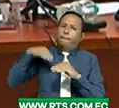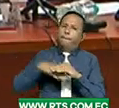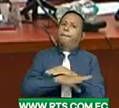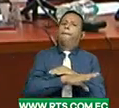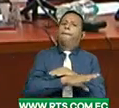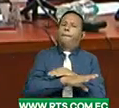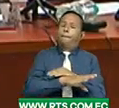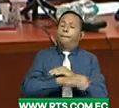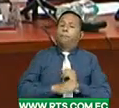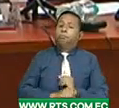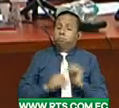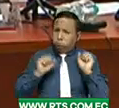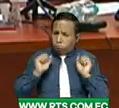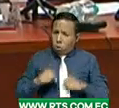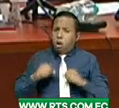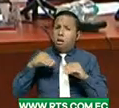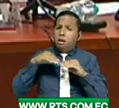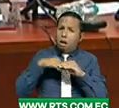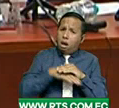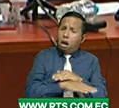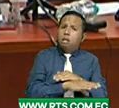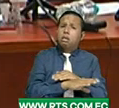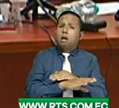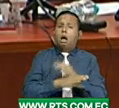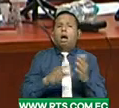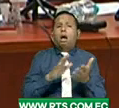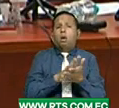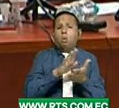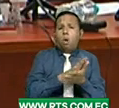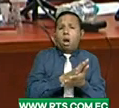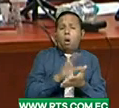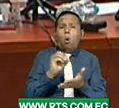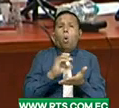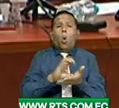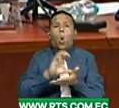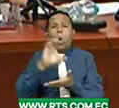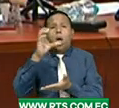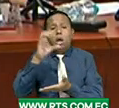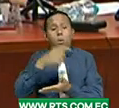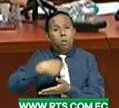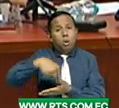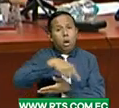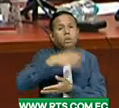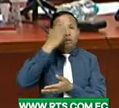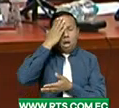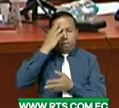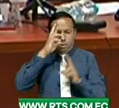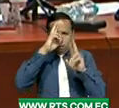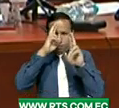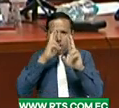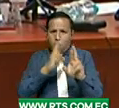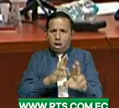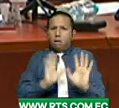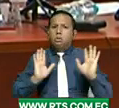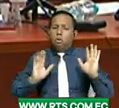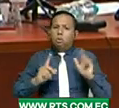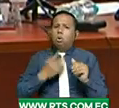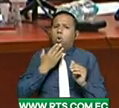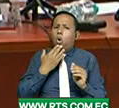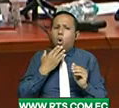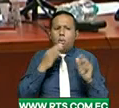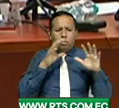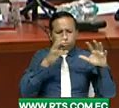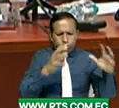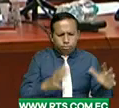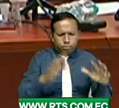lo tanto, va a ingresar hacia los centros educativos tomando en cuenta los protocolos que hay que tomar. Si es que existen cacheos,